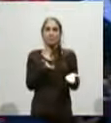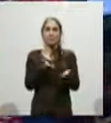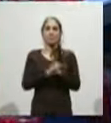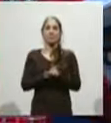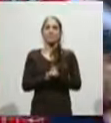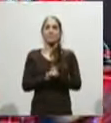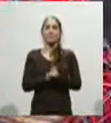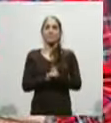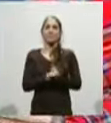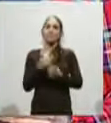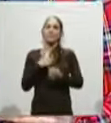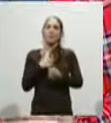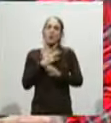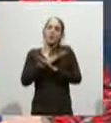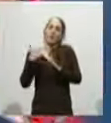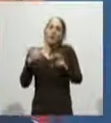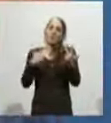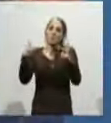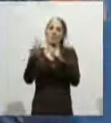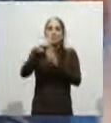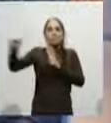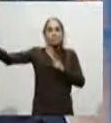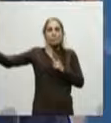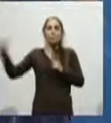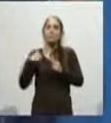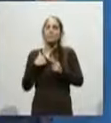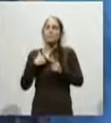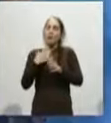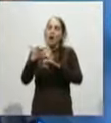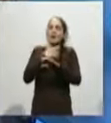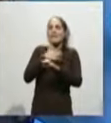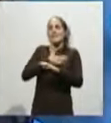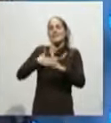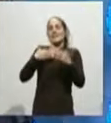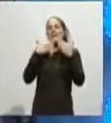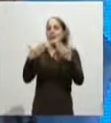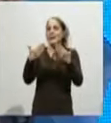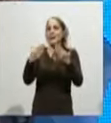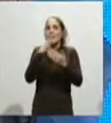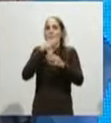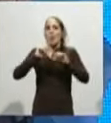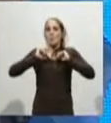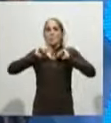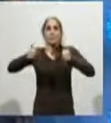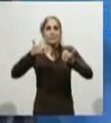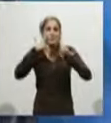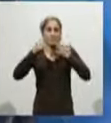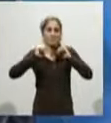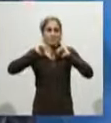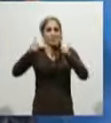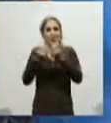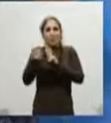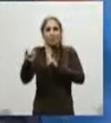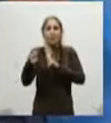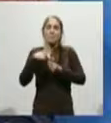que te retires, pero antes te quiero dar las gracias por esta obertura fantástica que nos has hecho. Las gracias os las tengo que